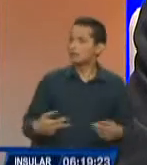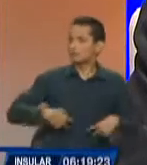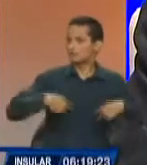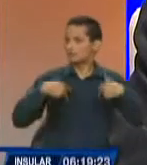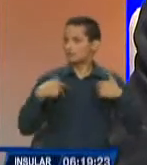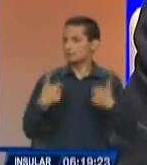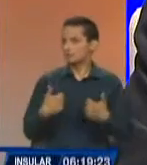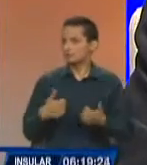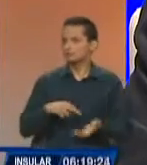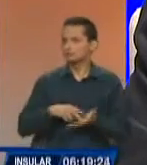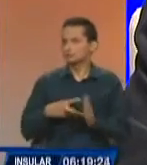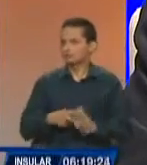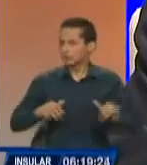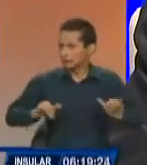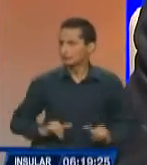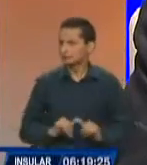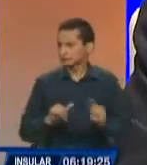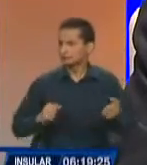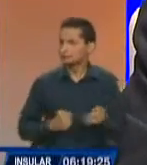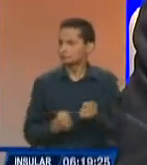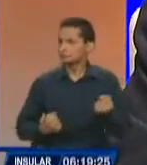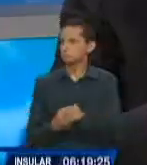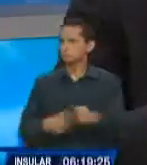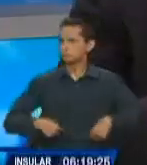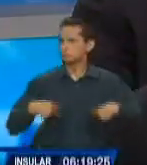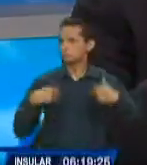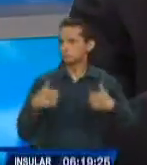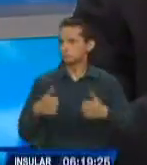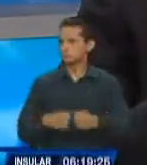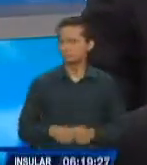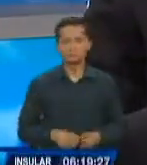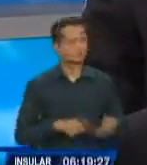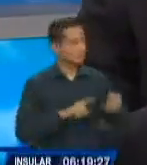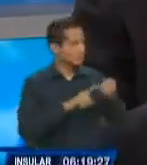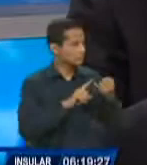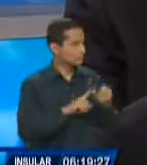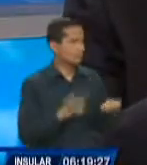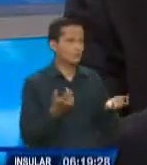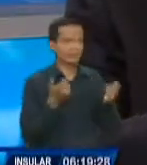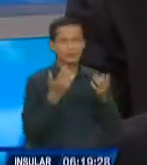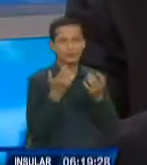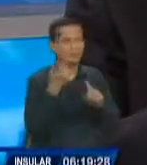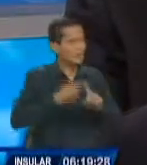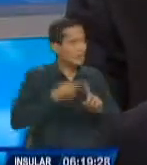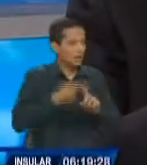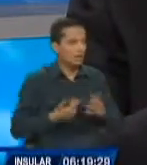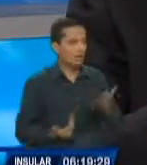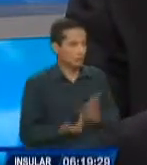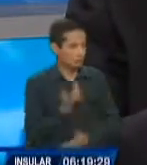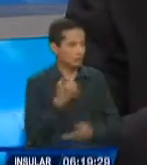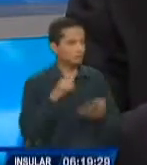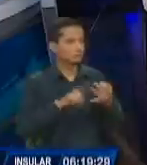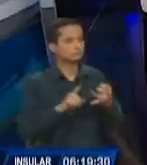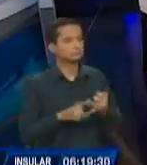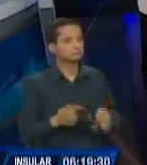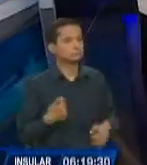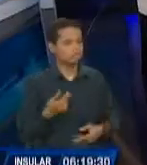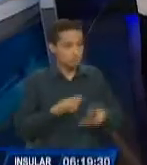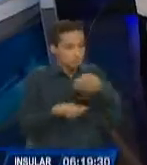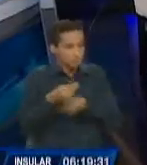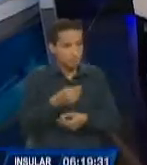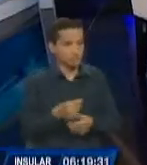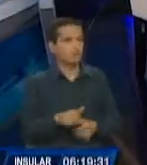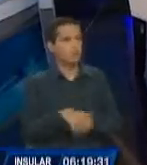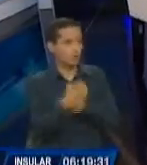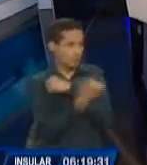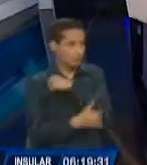efectivamente seguiremos impulsando, por ejemplo, el tratado con Europa. Apertura, acceso a mercados, orientado evidentemente a incrementar nuestras exportaciones, sobre todo